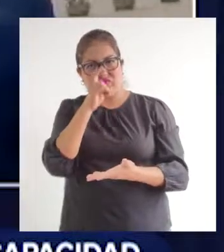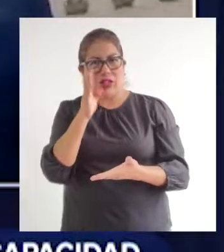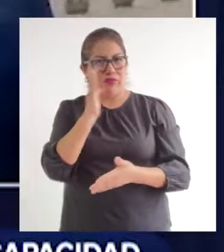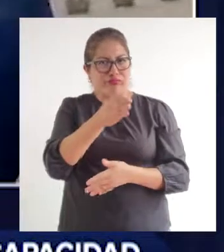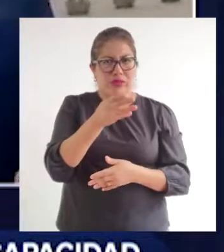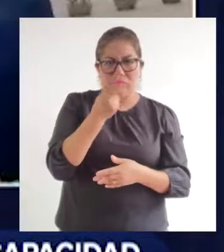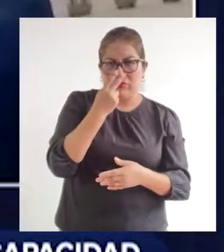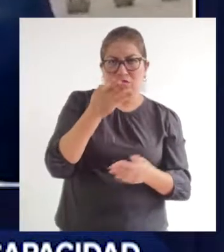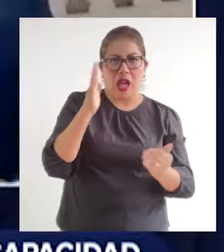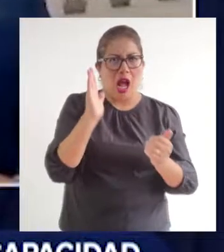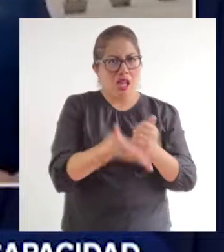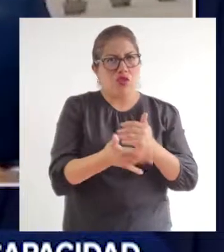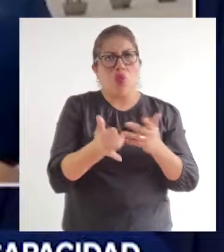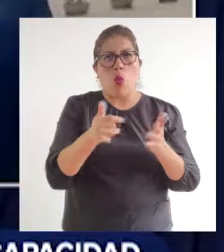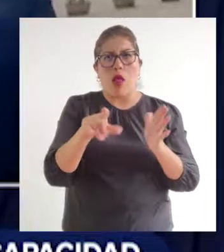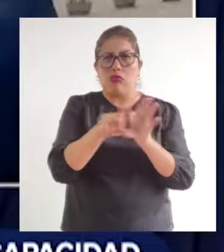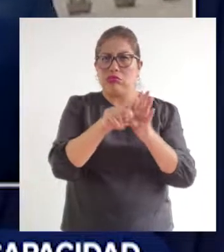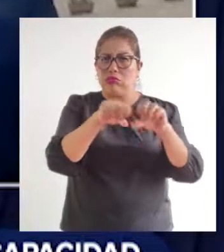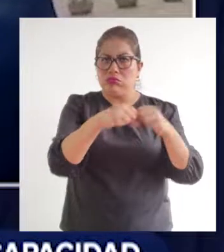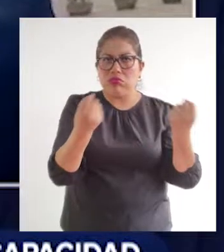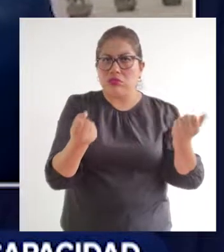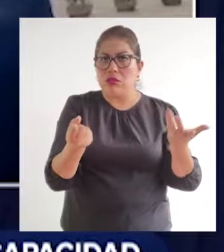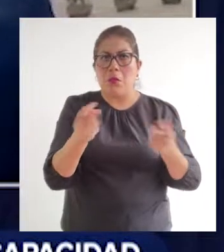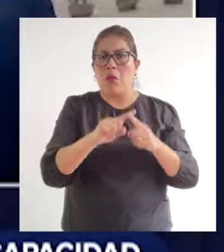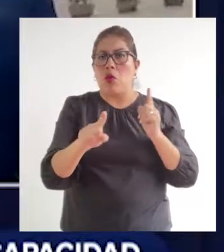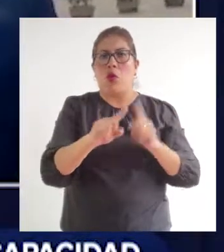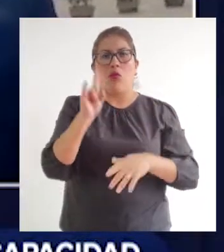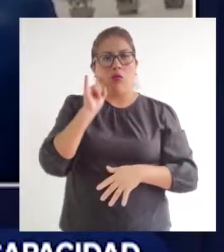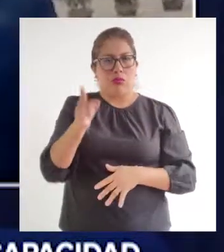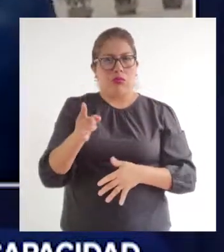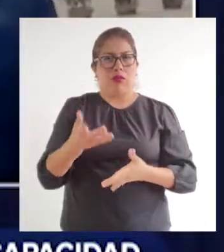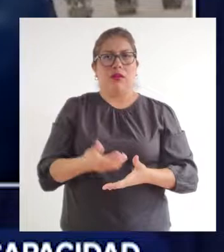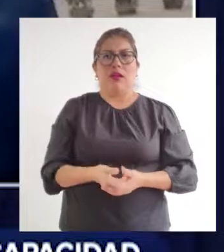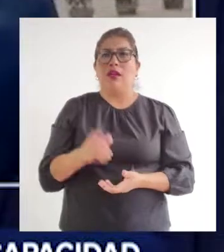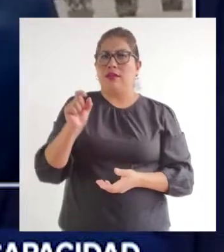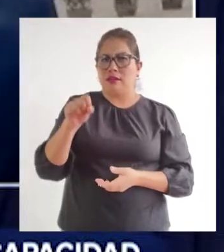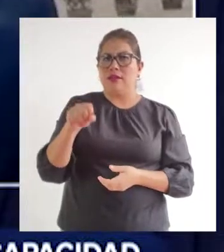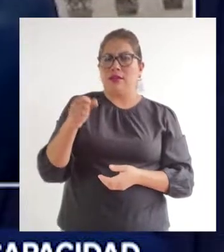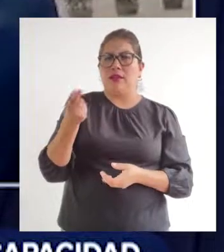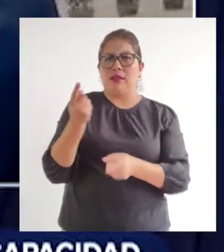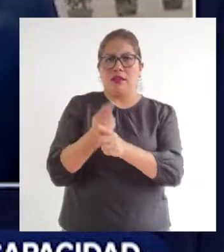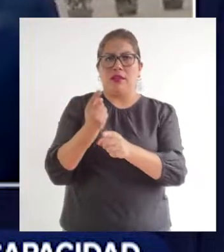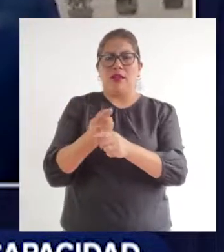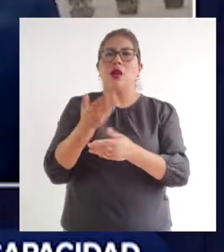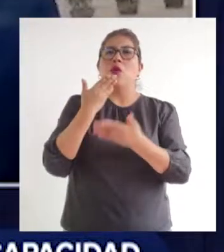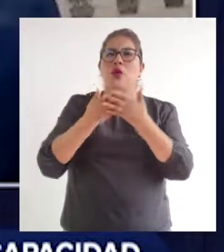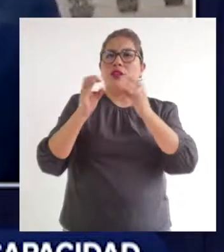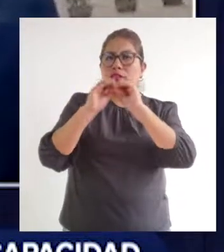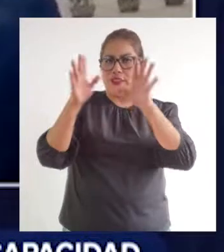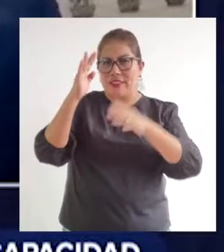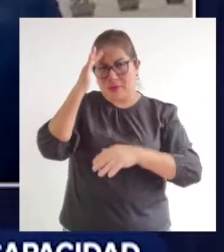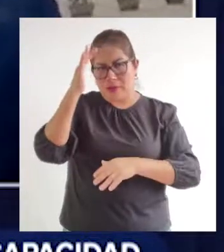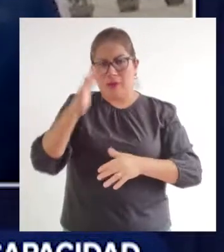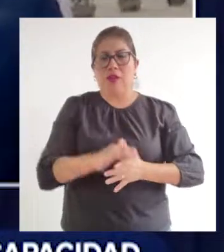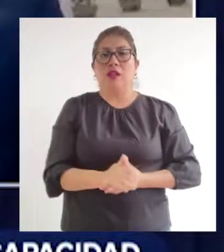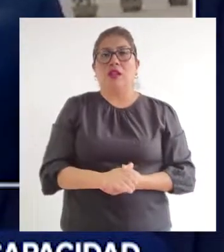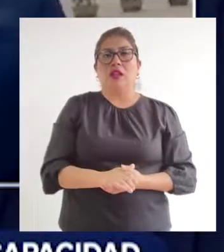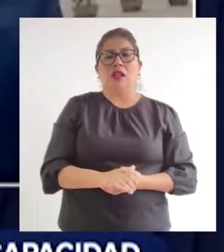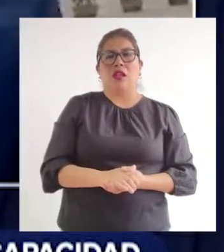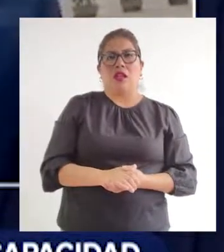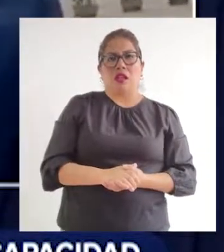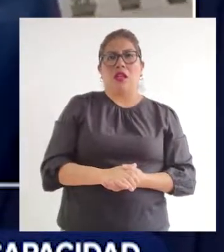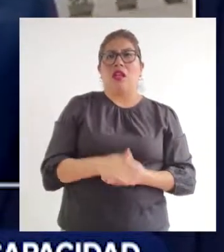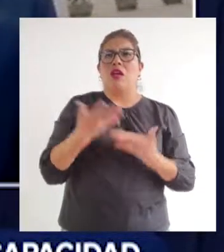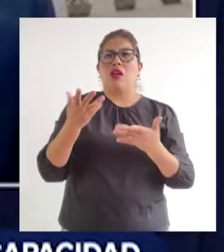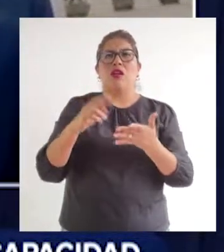lo tanto, el infractor sigue infringiendo la ley y no la cumple. Claro, y justamente, señor Gamarra, buenos días. ¿De qué sirve una